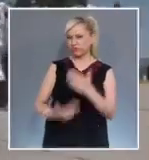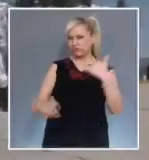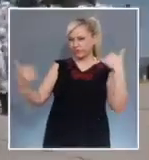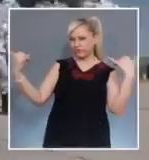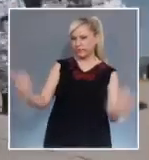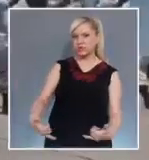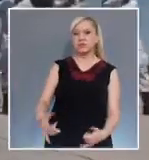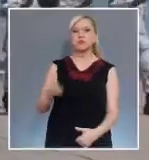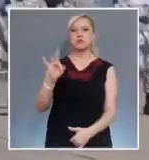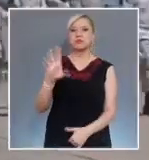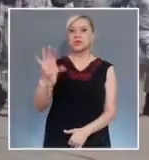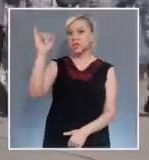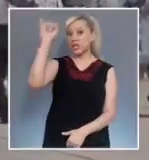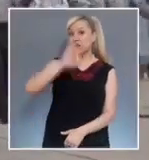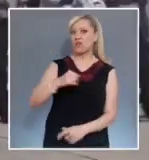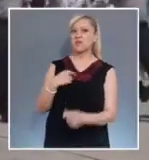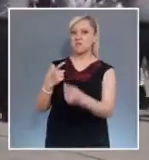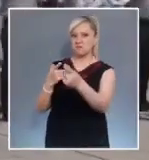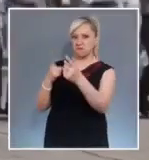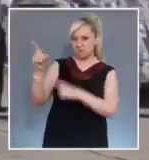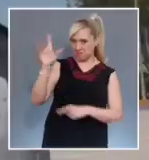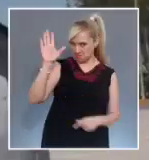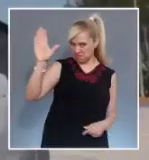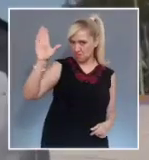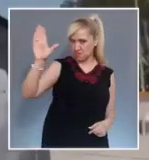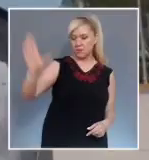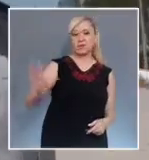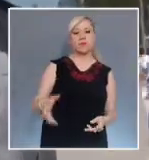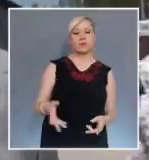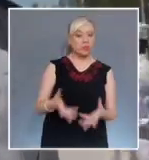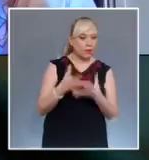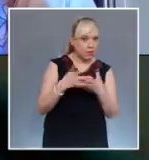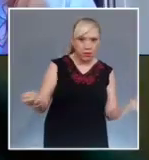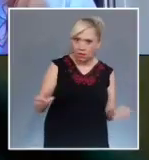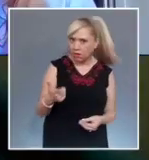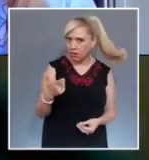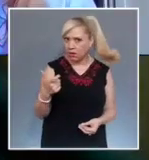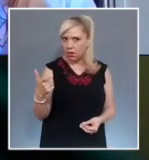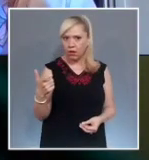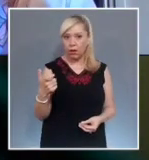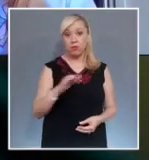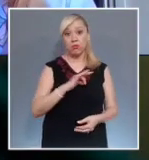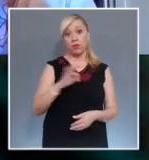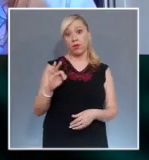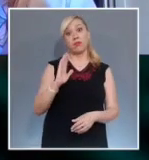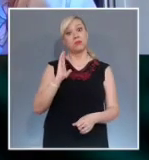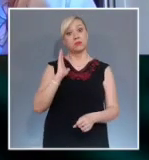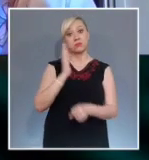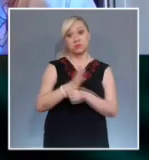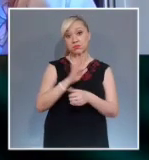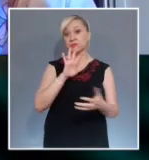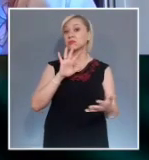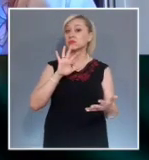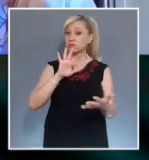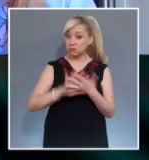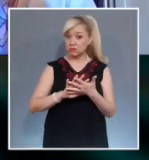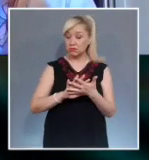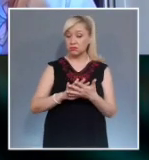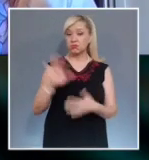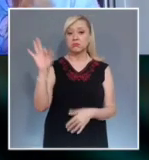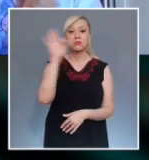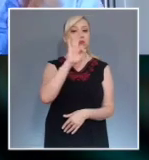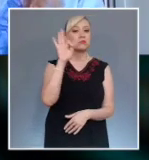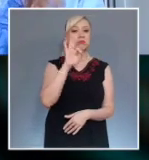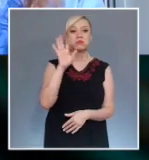y la definición de extravío de arma que deriva en sanción penal en los casos en los que no alcanzan los votos para